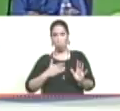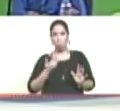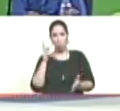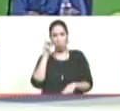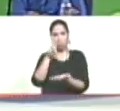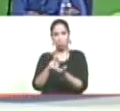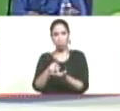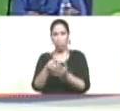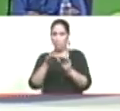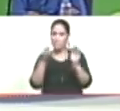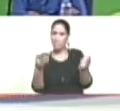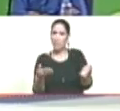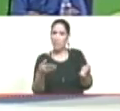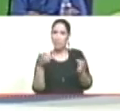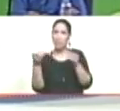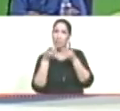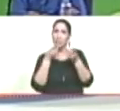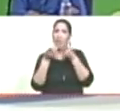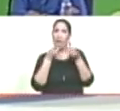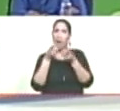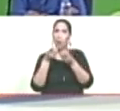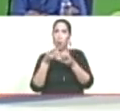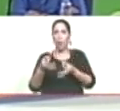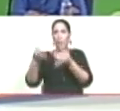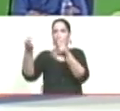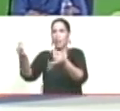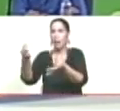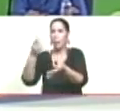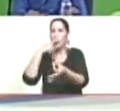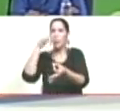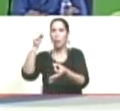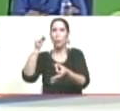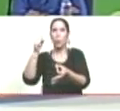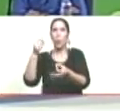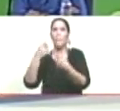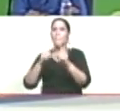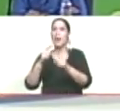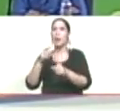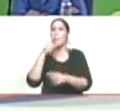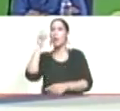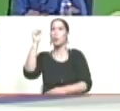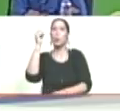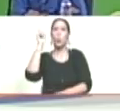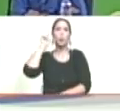mesa de diálogo y decir, le entregamos estas propuestas a Maduro y Maduro es sordo.